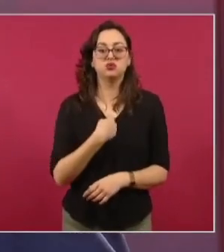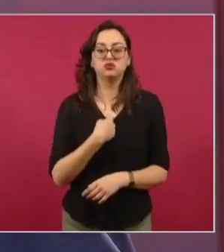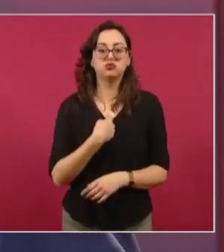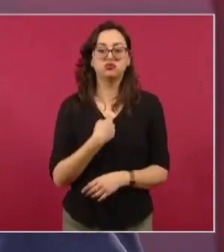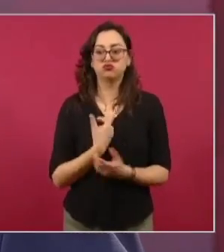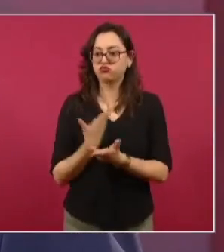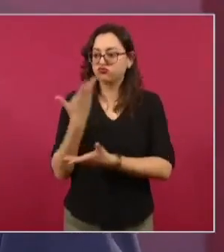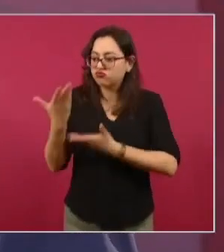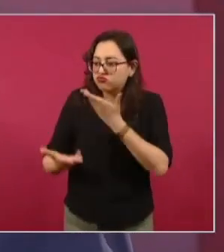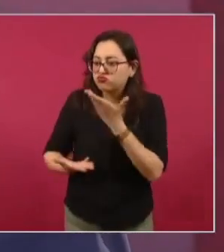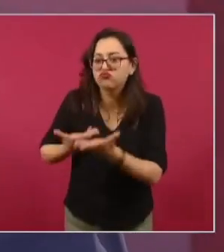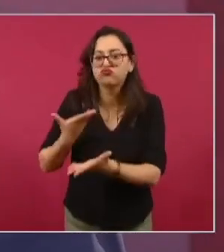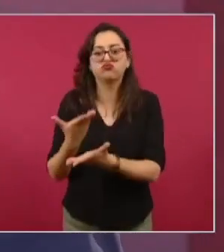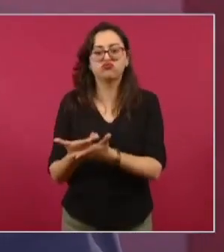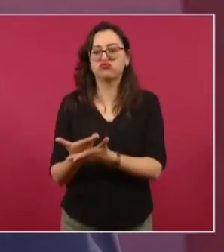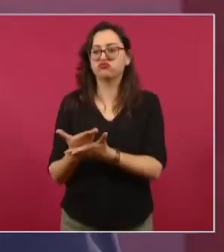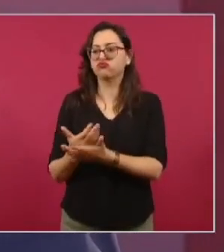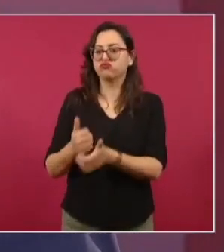lo que me